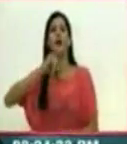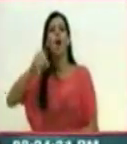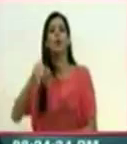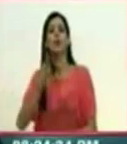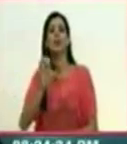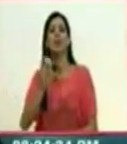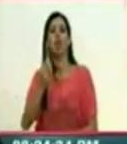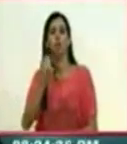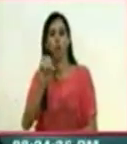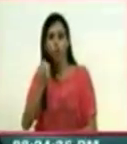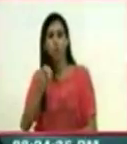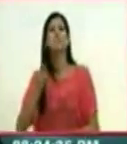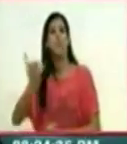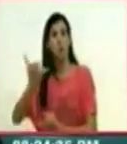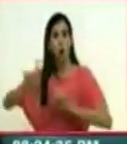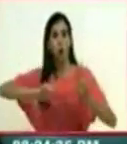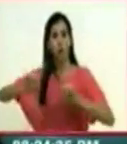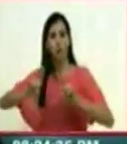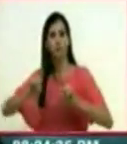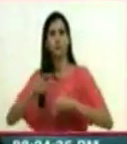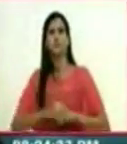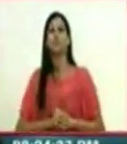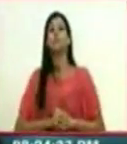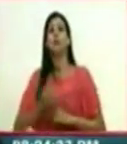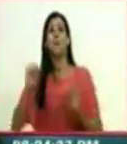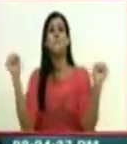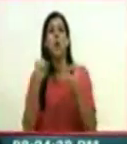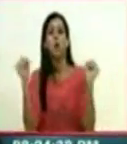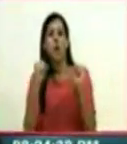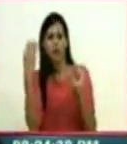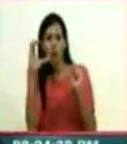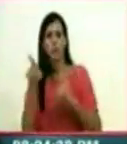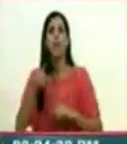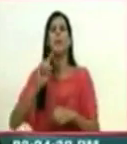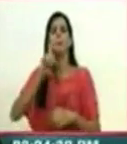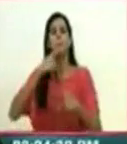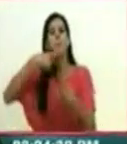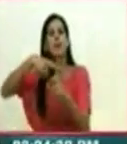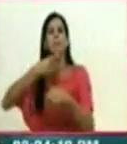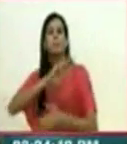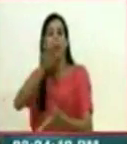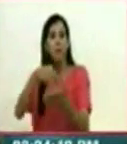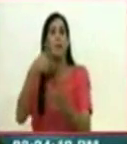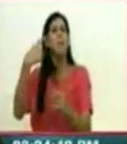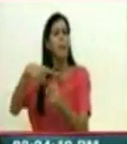como coordinador del eje Bogotá, Miami, y a otros personajes allí que se van